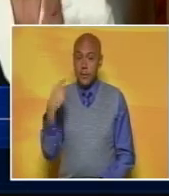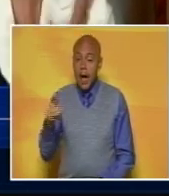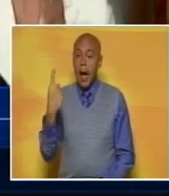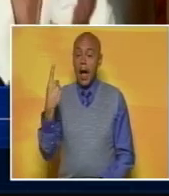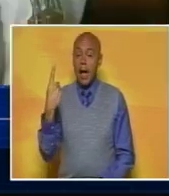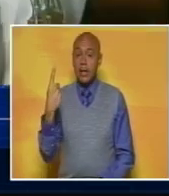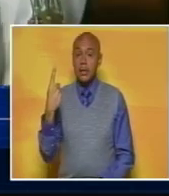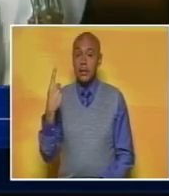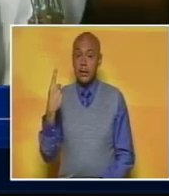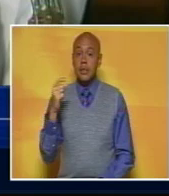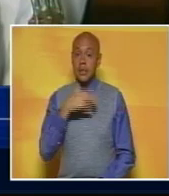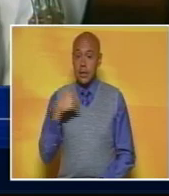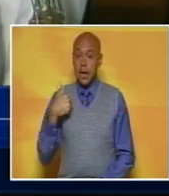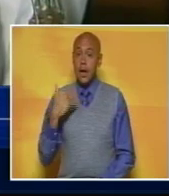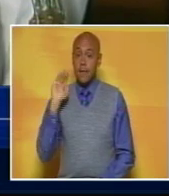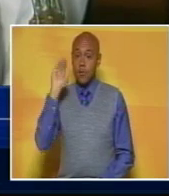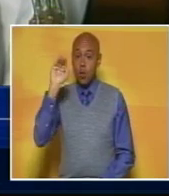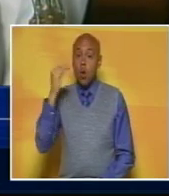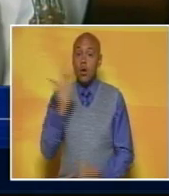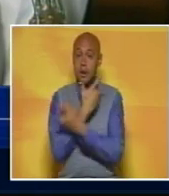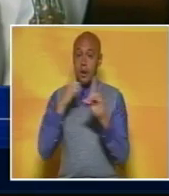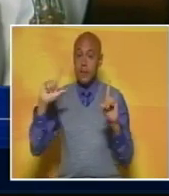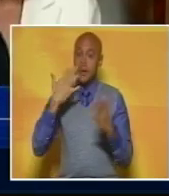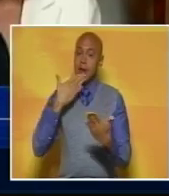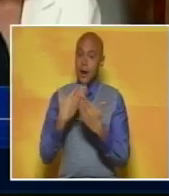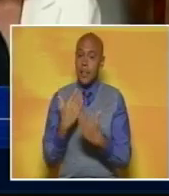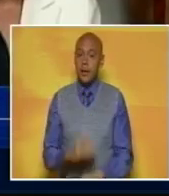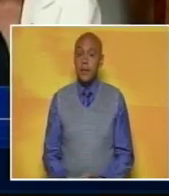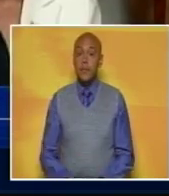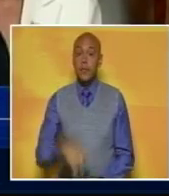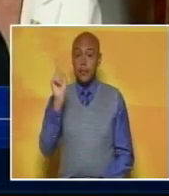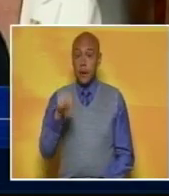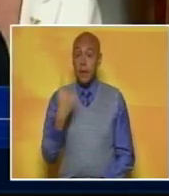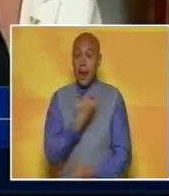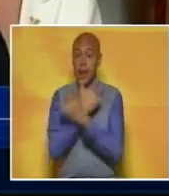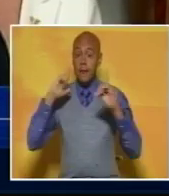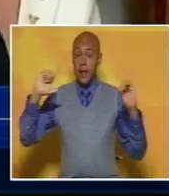lucha por la libertad. Muchas gracias. La libertad